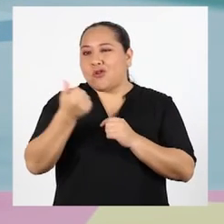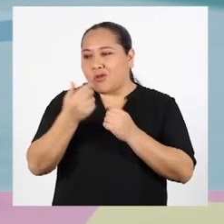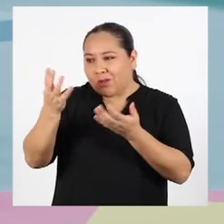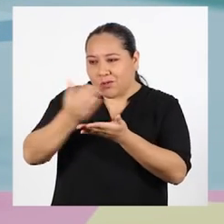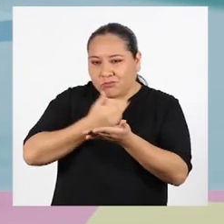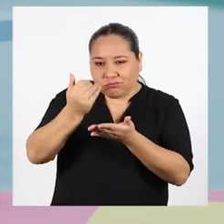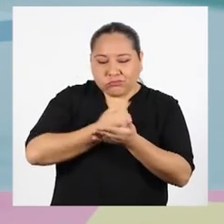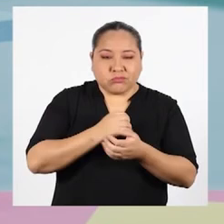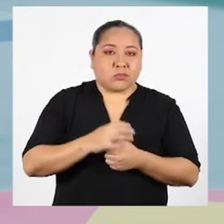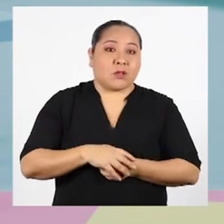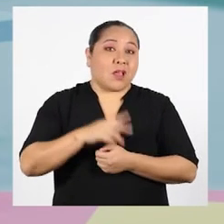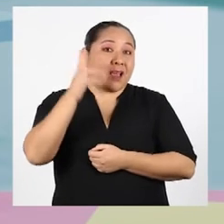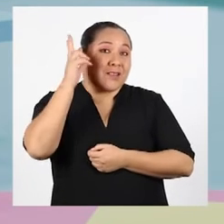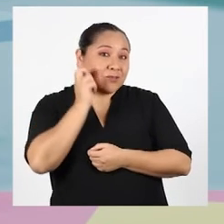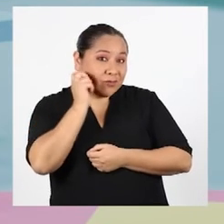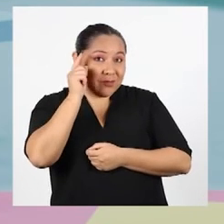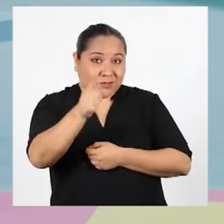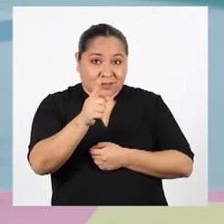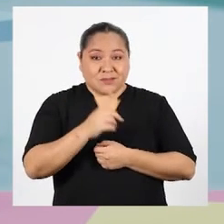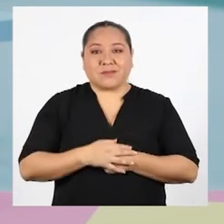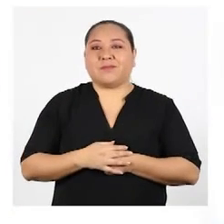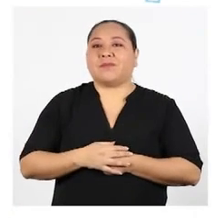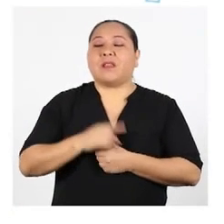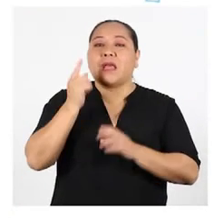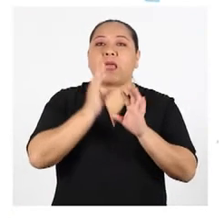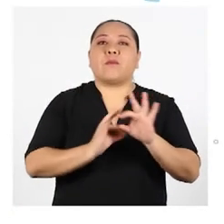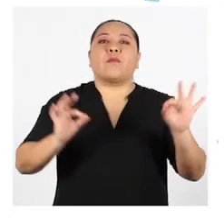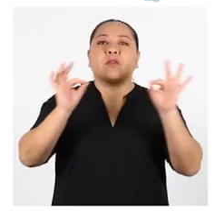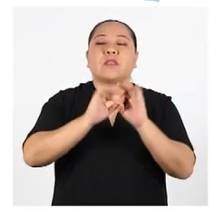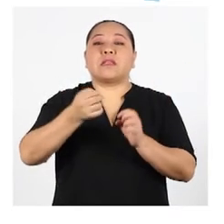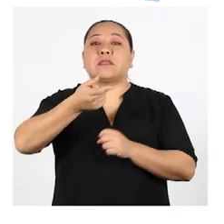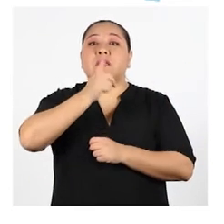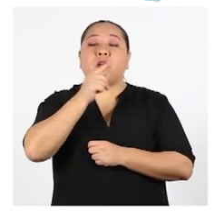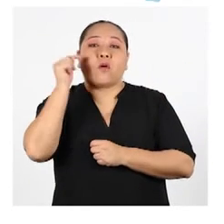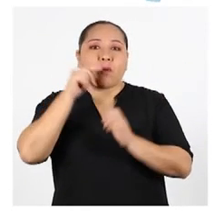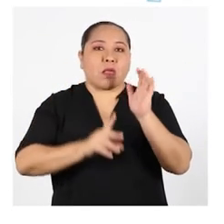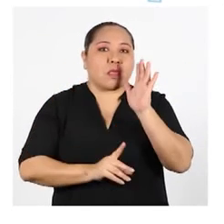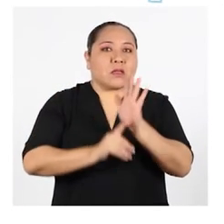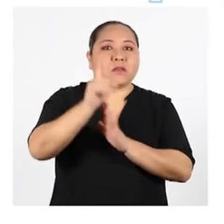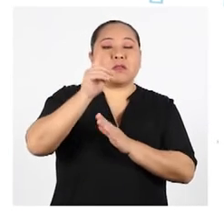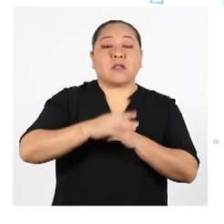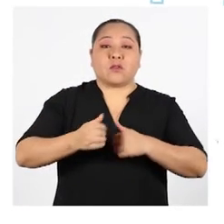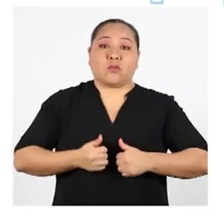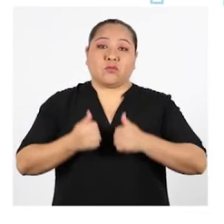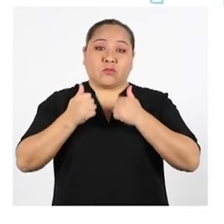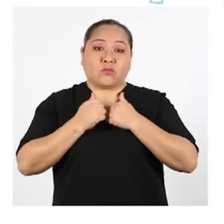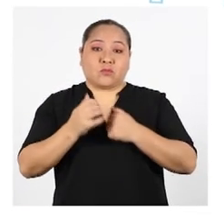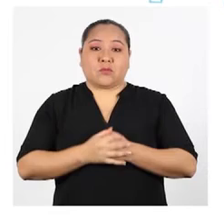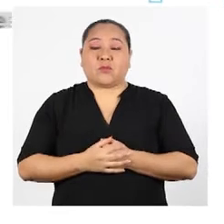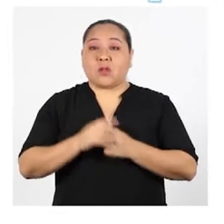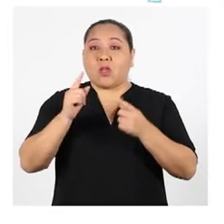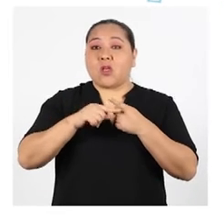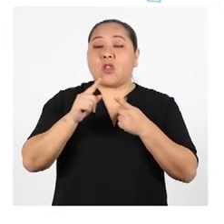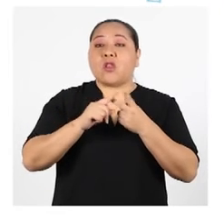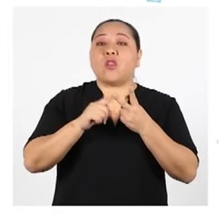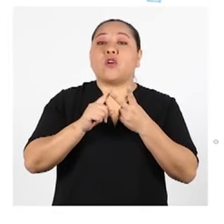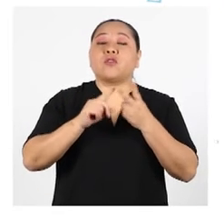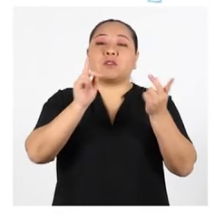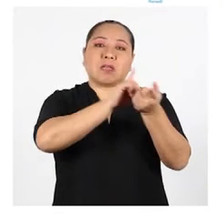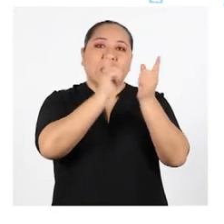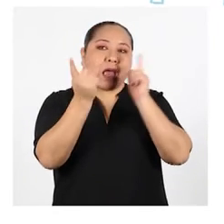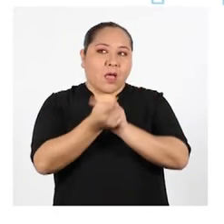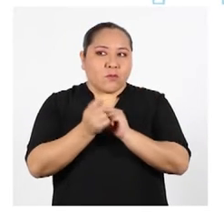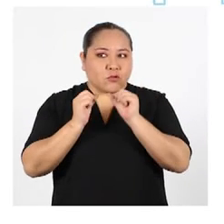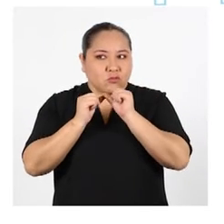otras fuentes. ¡Escuchen bien! La importancia del agua para el desarrollo de la vida. Los cambios y